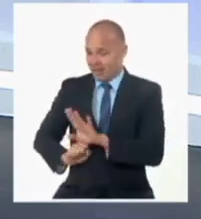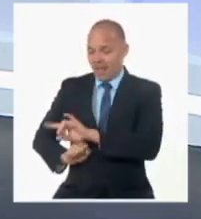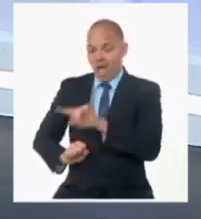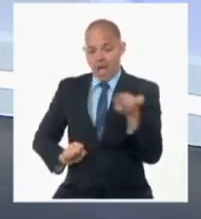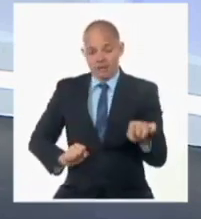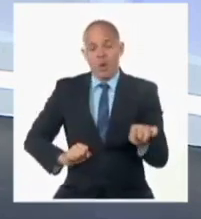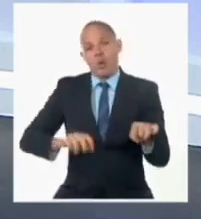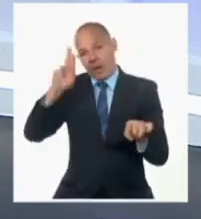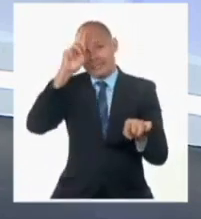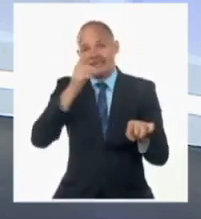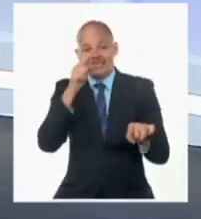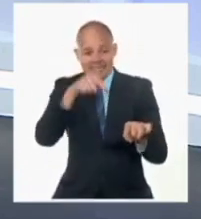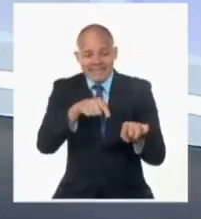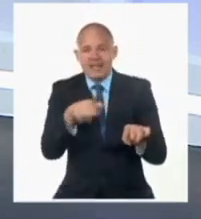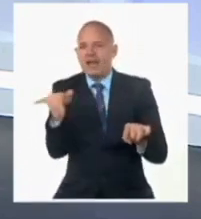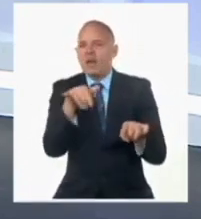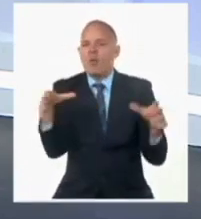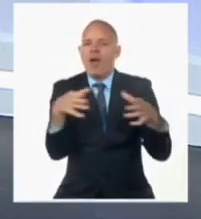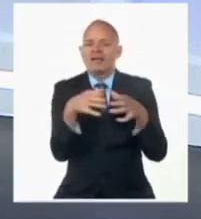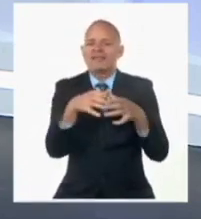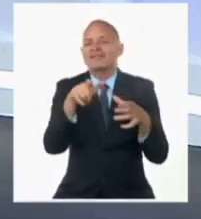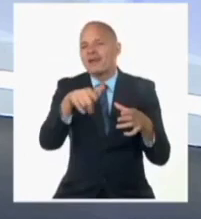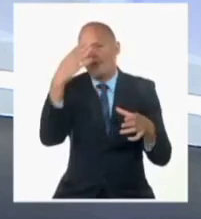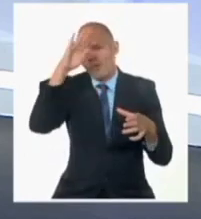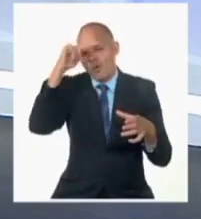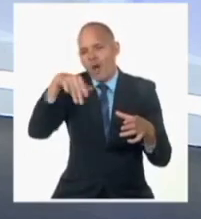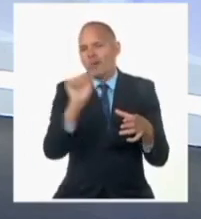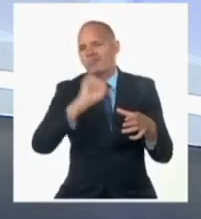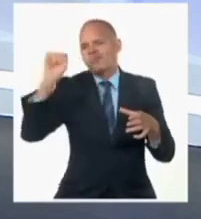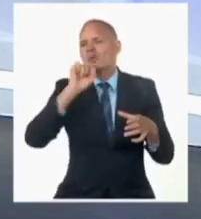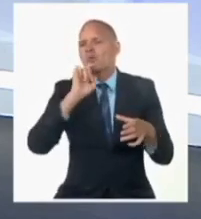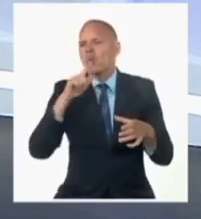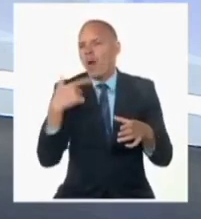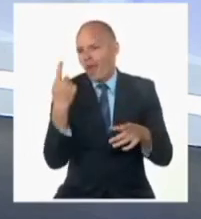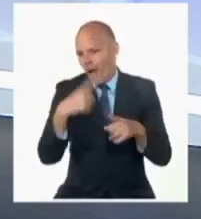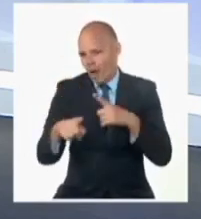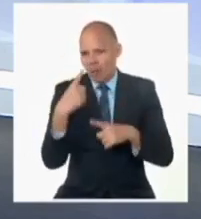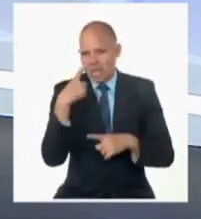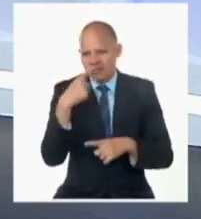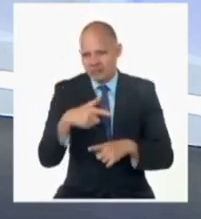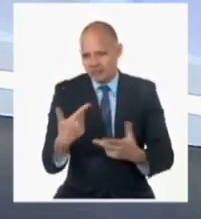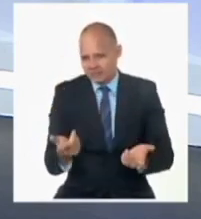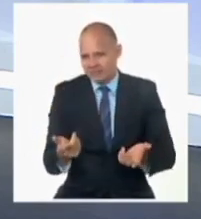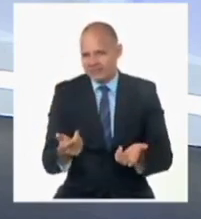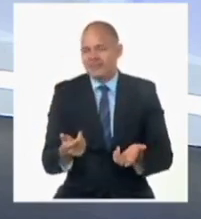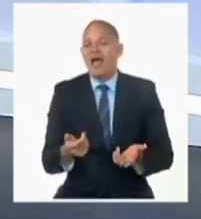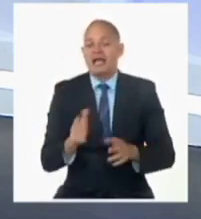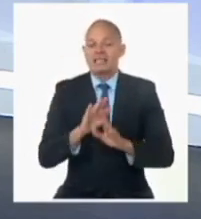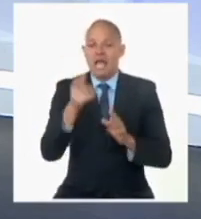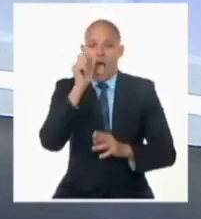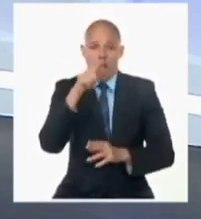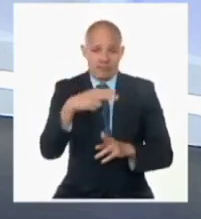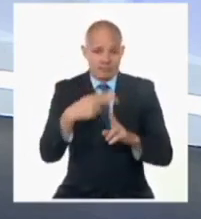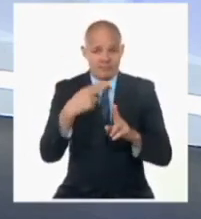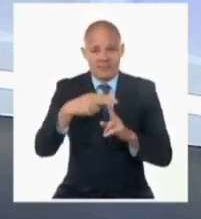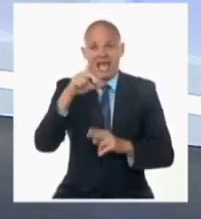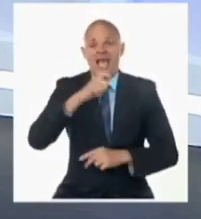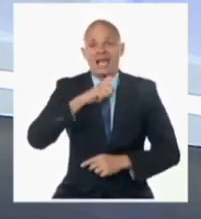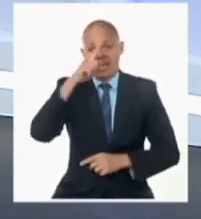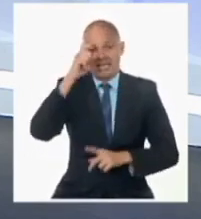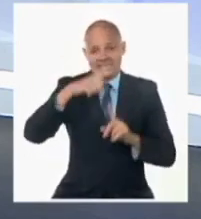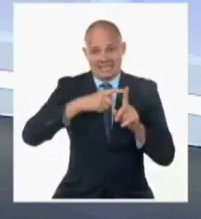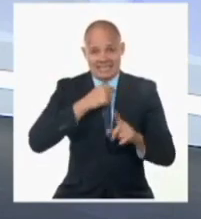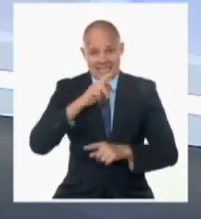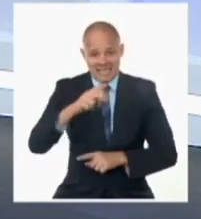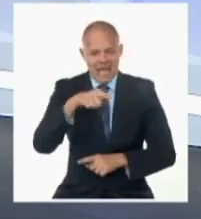primera medalla entre los 7 deportes que se disputan en esa otra nación. Se trata del Esther Ders en el pentatlón moderno con